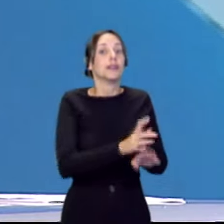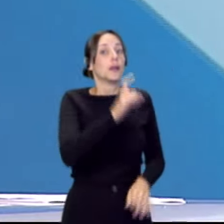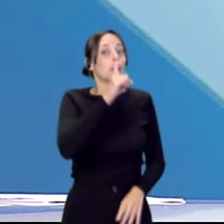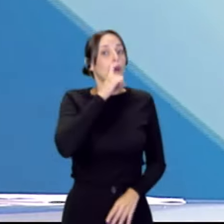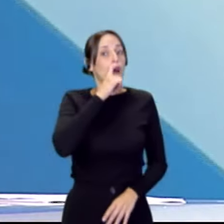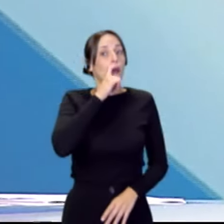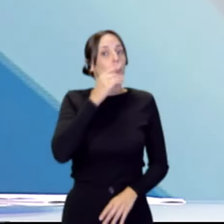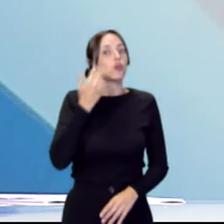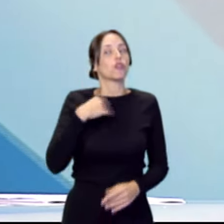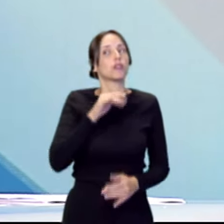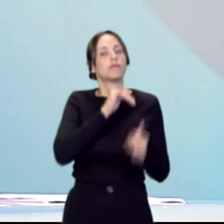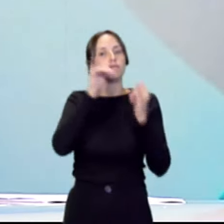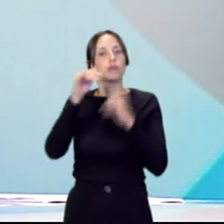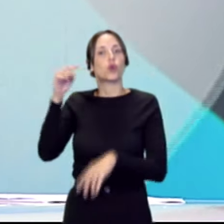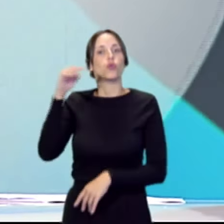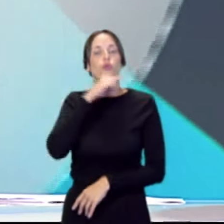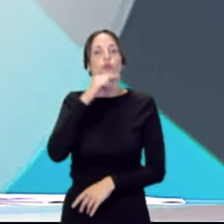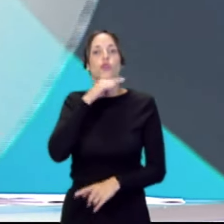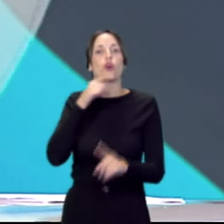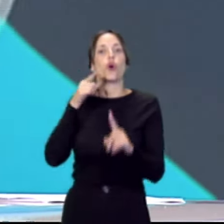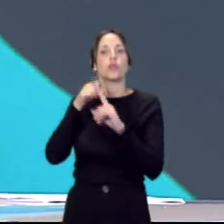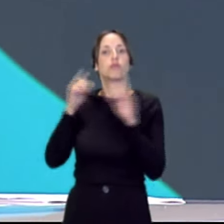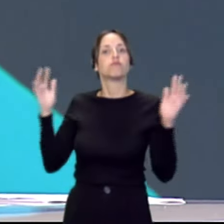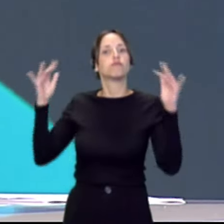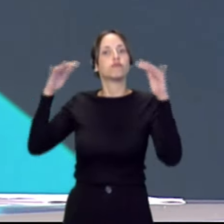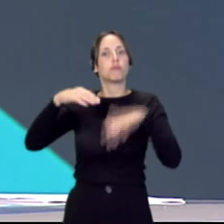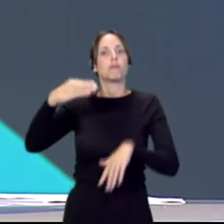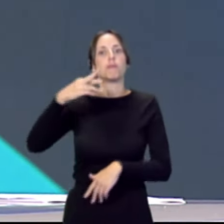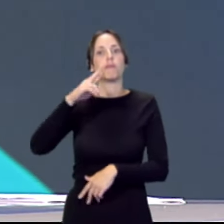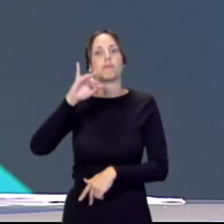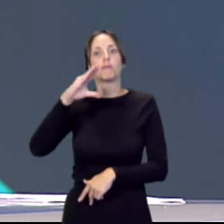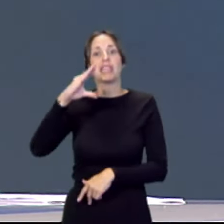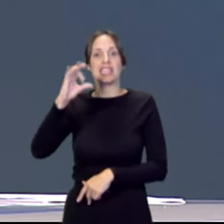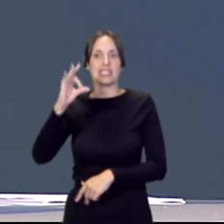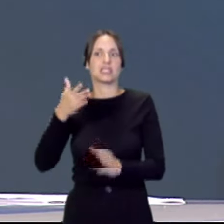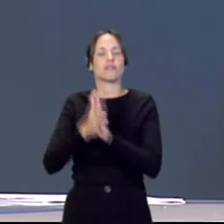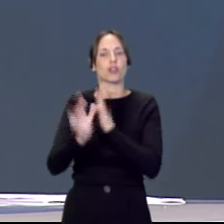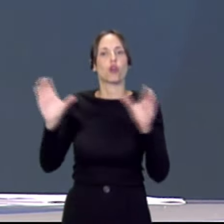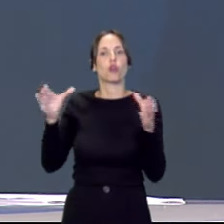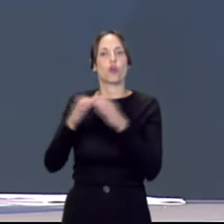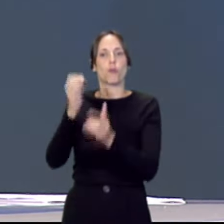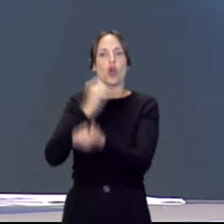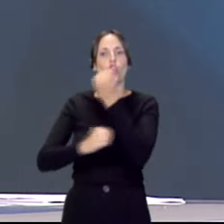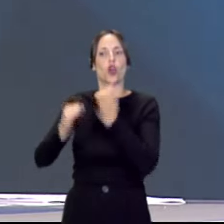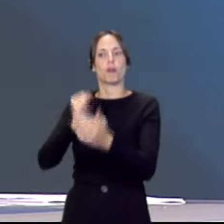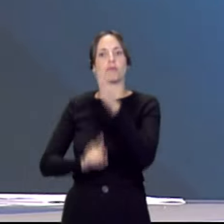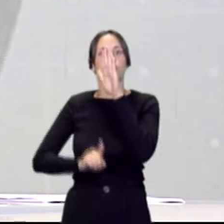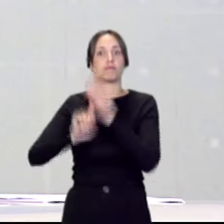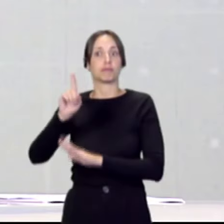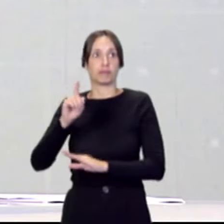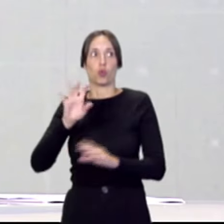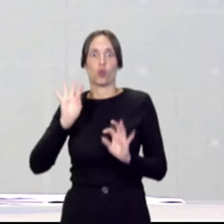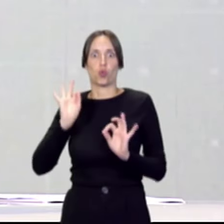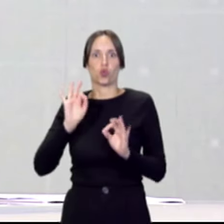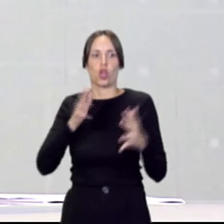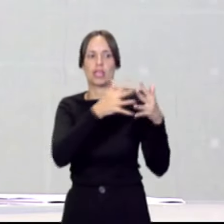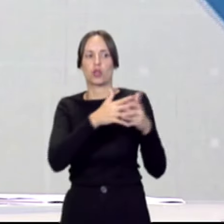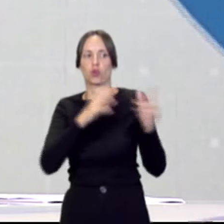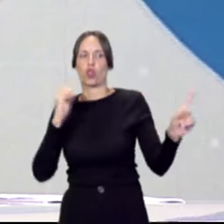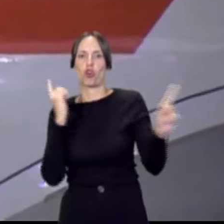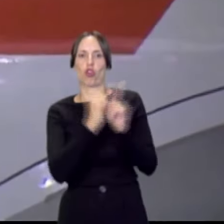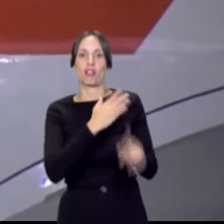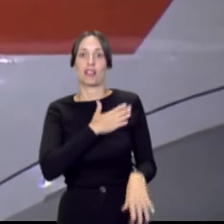para participar en la cumbre de los BRICS, el grupo de economías emergentes que intenta plantar cara a Estados Unidos. En una búsqueda a